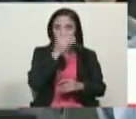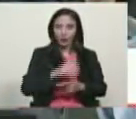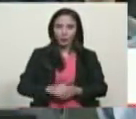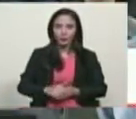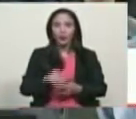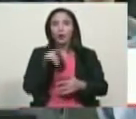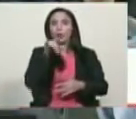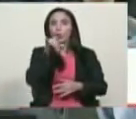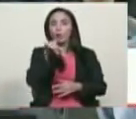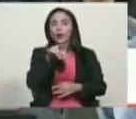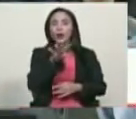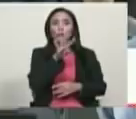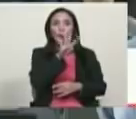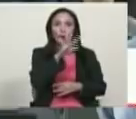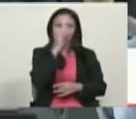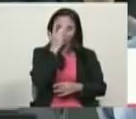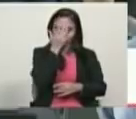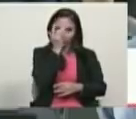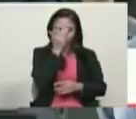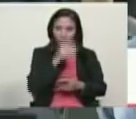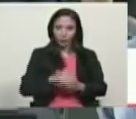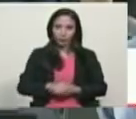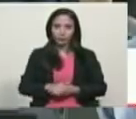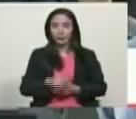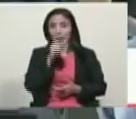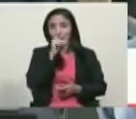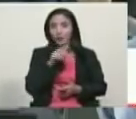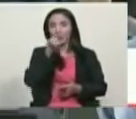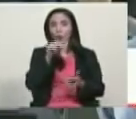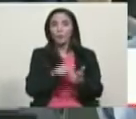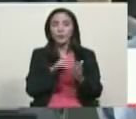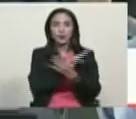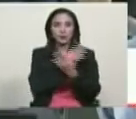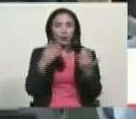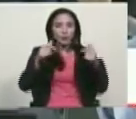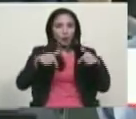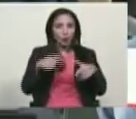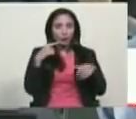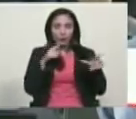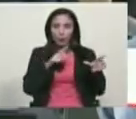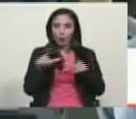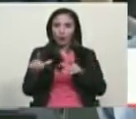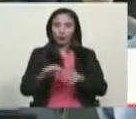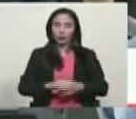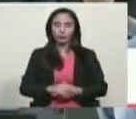Lunes 4 de febrero del año 2019 ya.